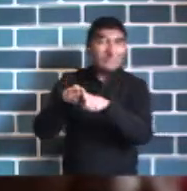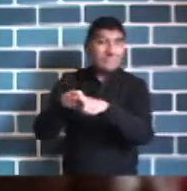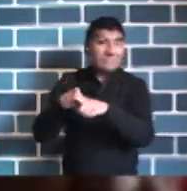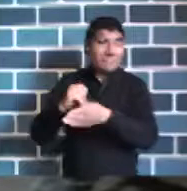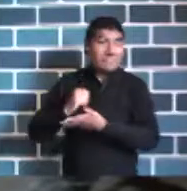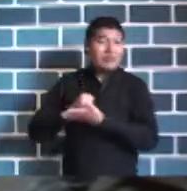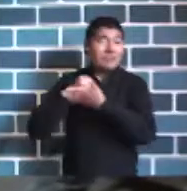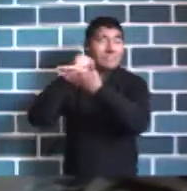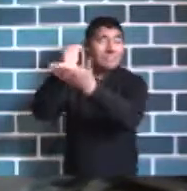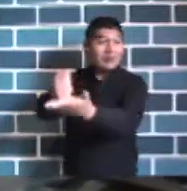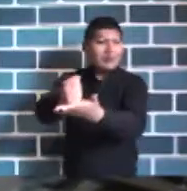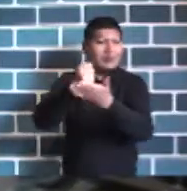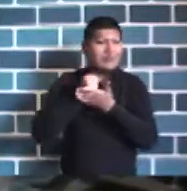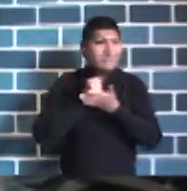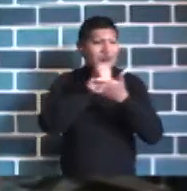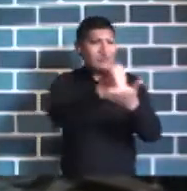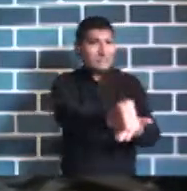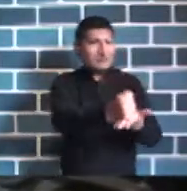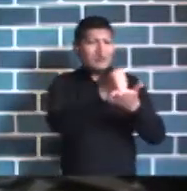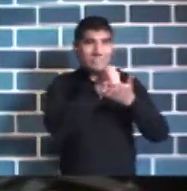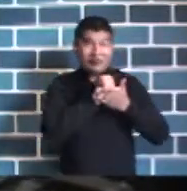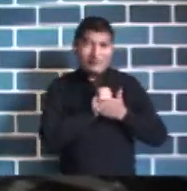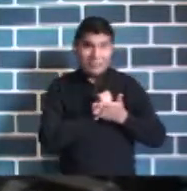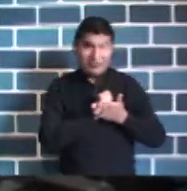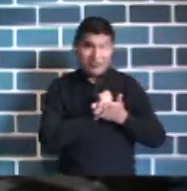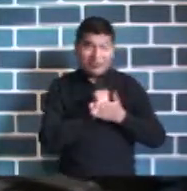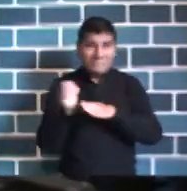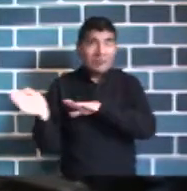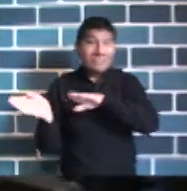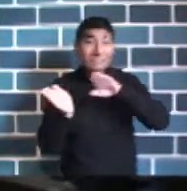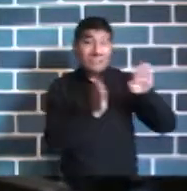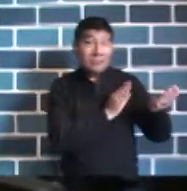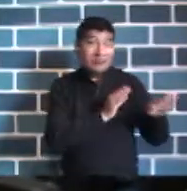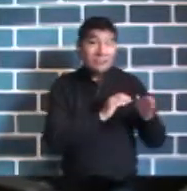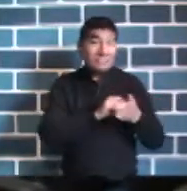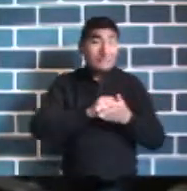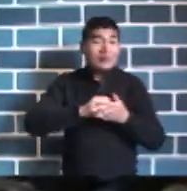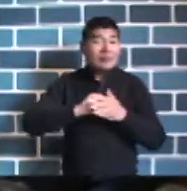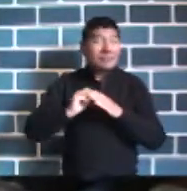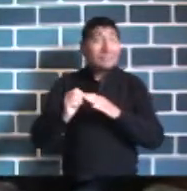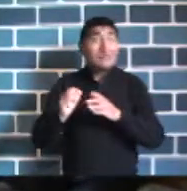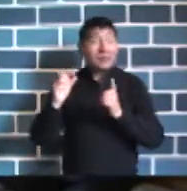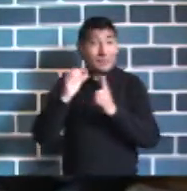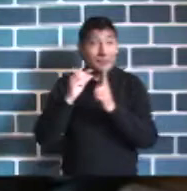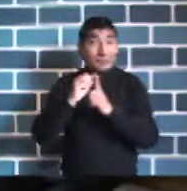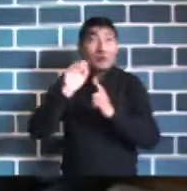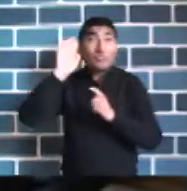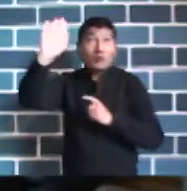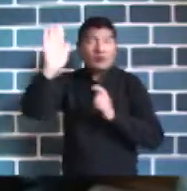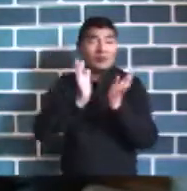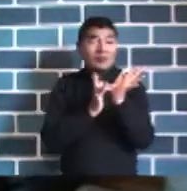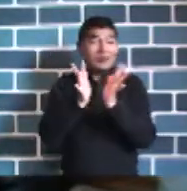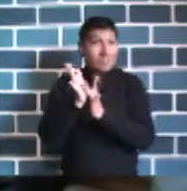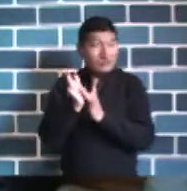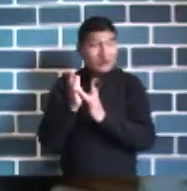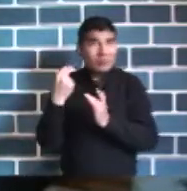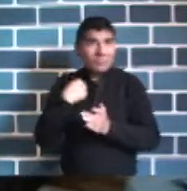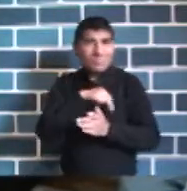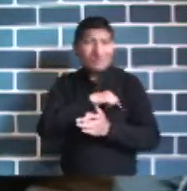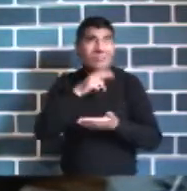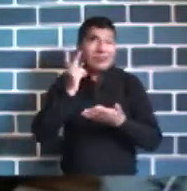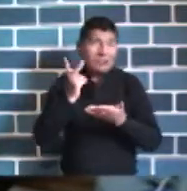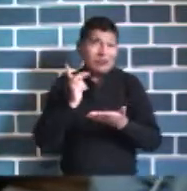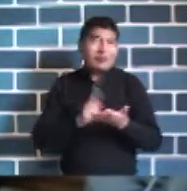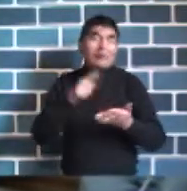los unos con los otros por el contrario lejos de la palabra de jesús nos hacemos más insensibles